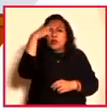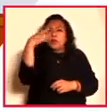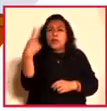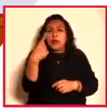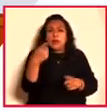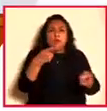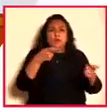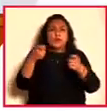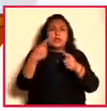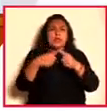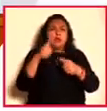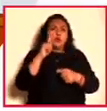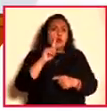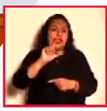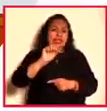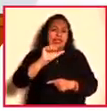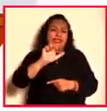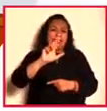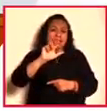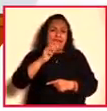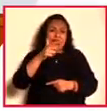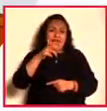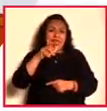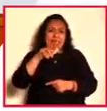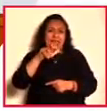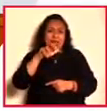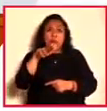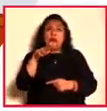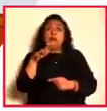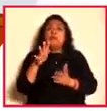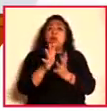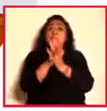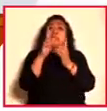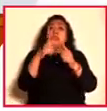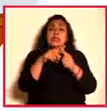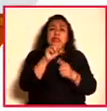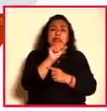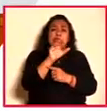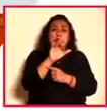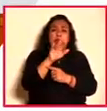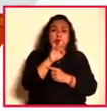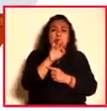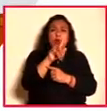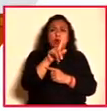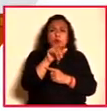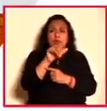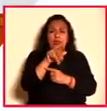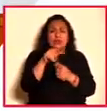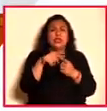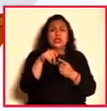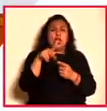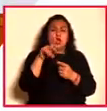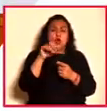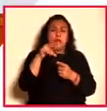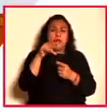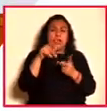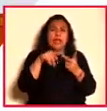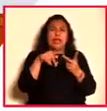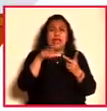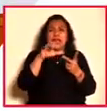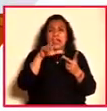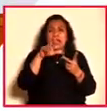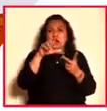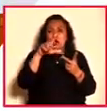Germán. Este diálogo contó con la participación de Sabina Blumenkrantz, de In the Gallery, de Copenhague, Carola Musalem,